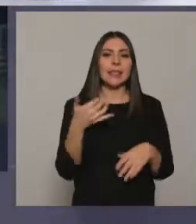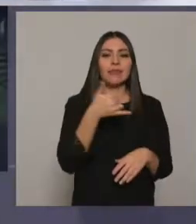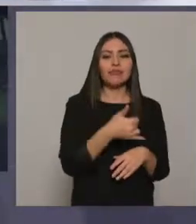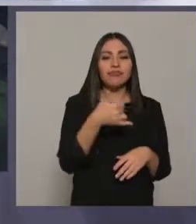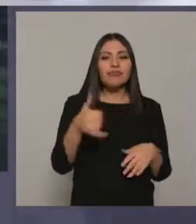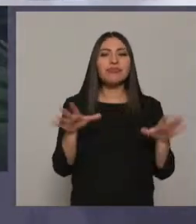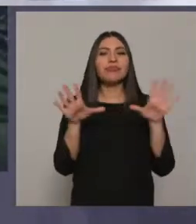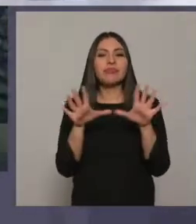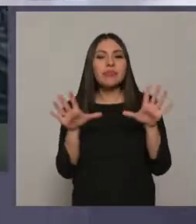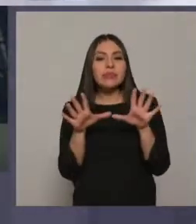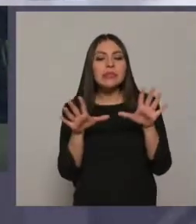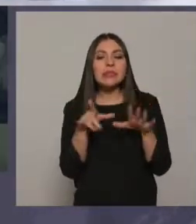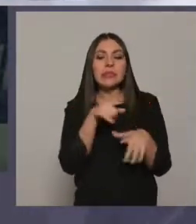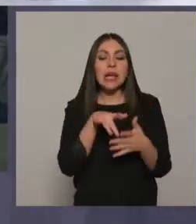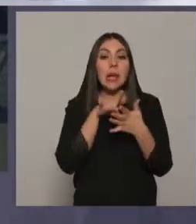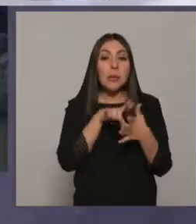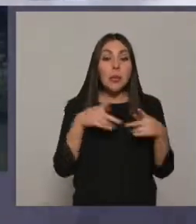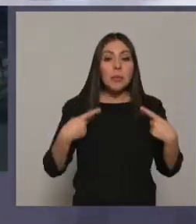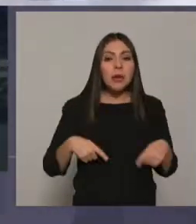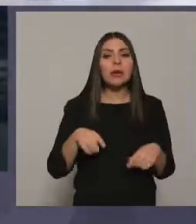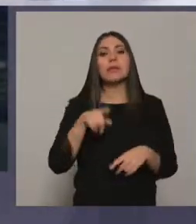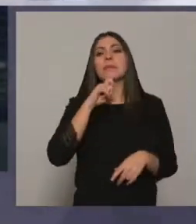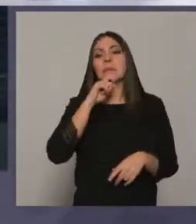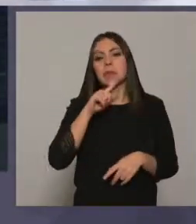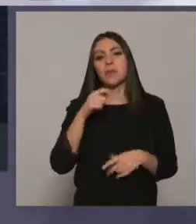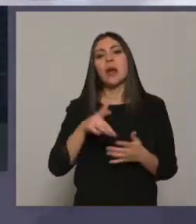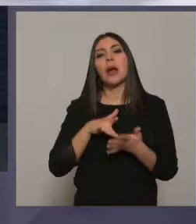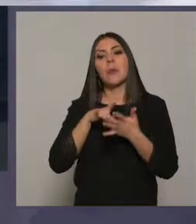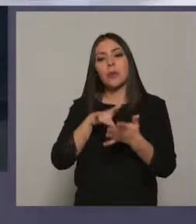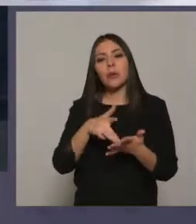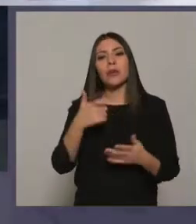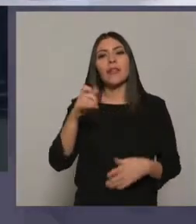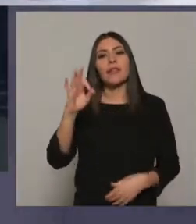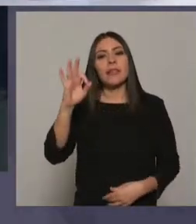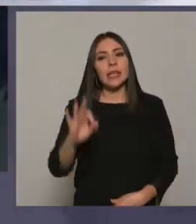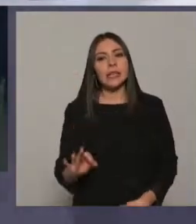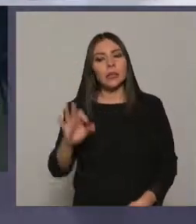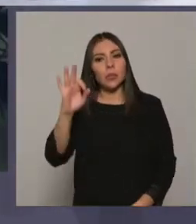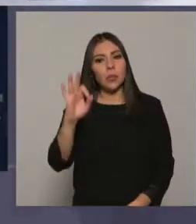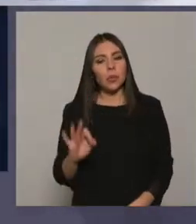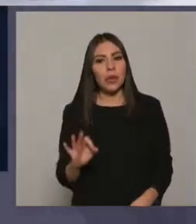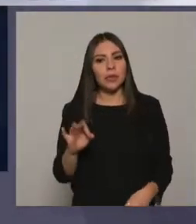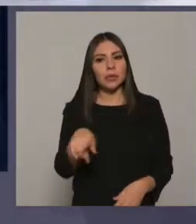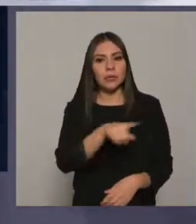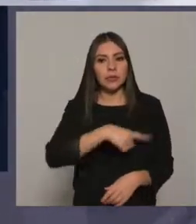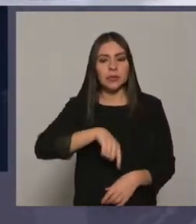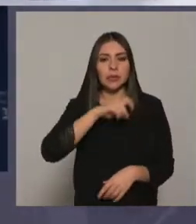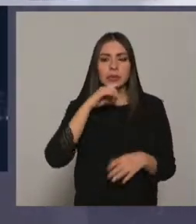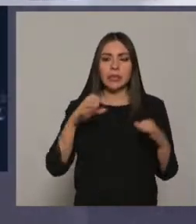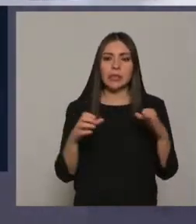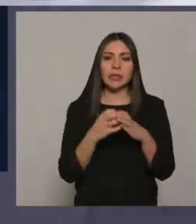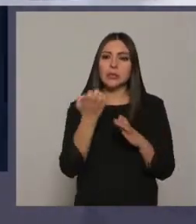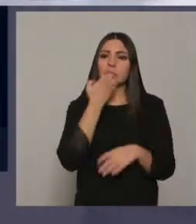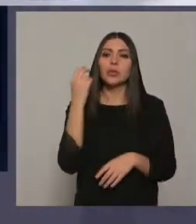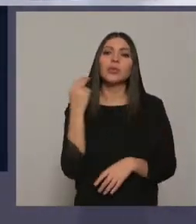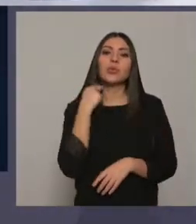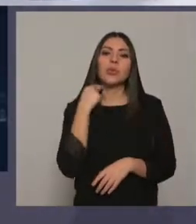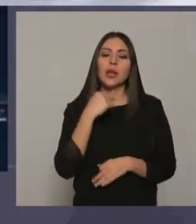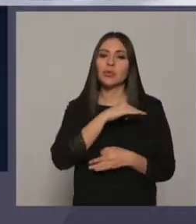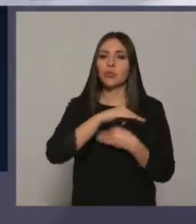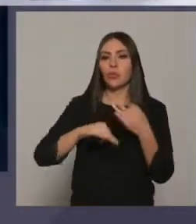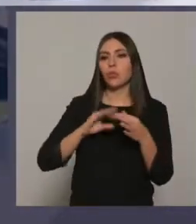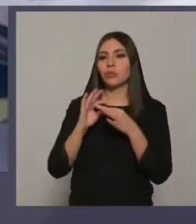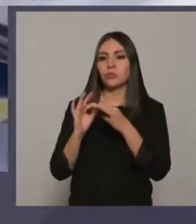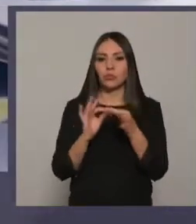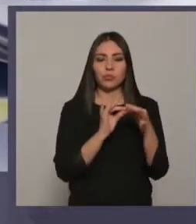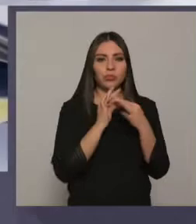costo, participamos nosotros también con descuentos y aportaciones que hacemos como colegio y con todos los notarios de la Ciudad de México. En